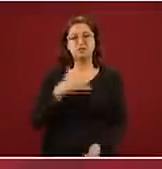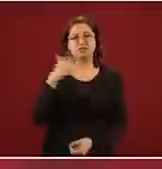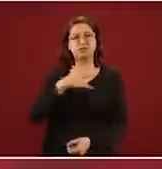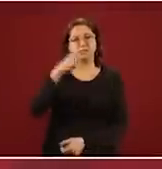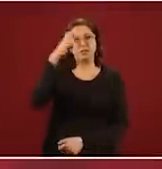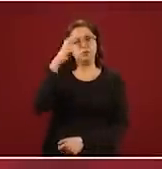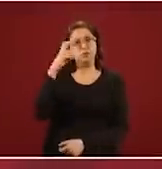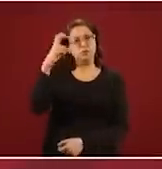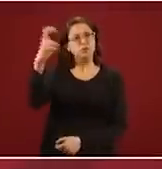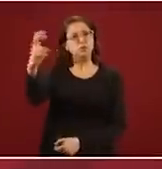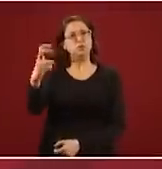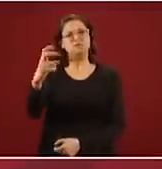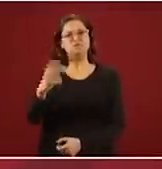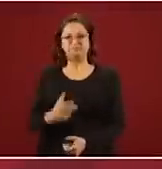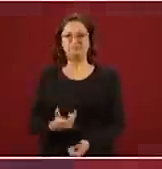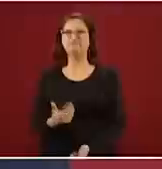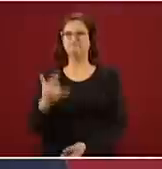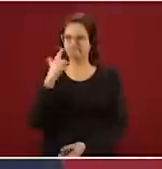hacia